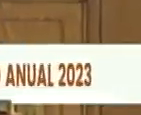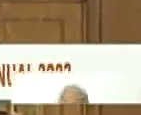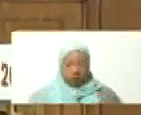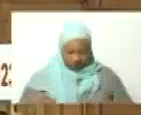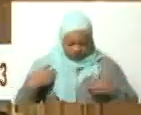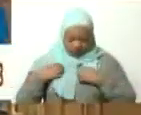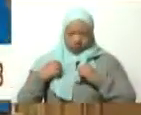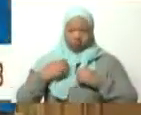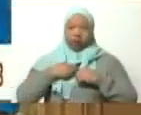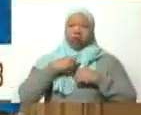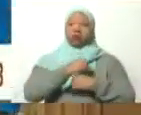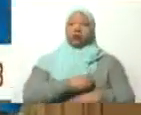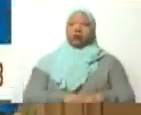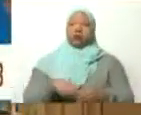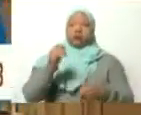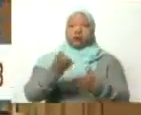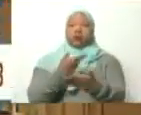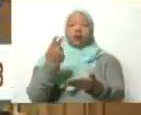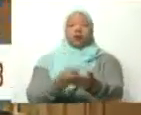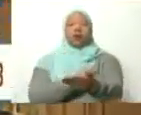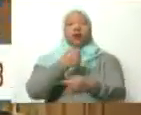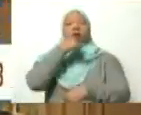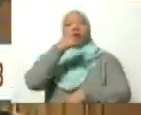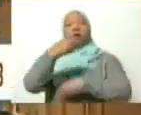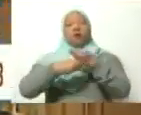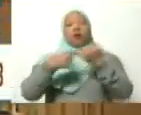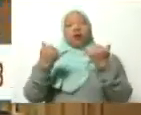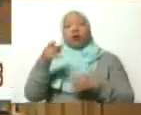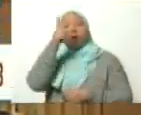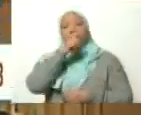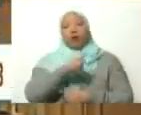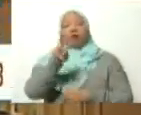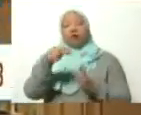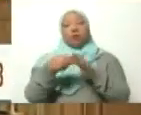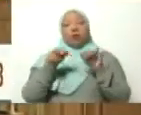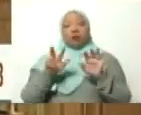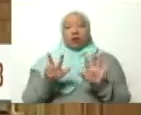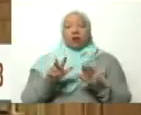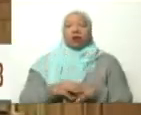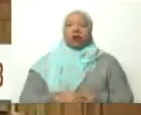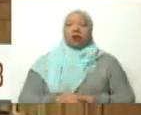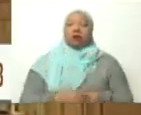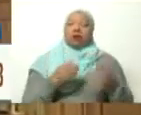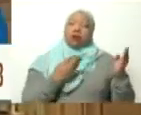de recuperación económica que presentó el presidente en el año 2018. Y